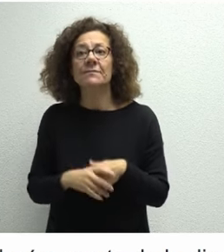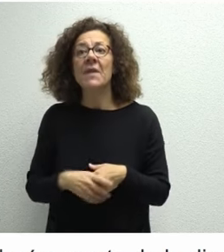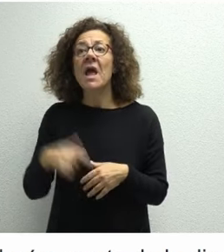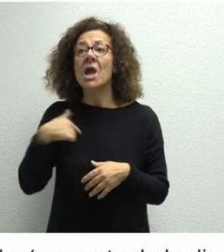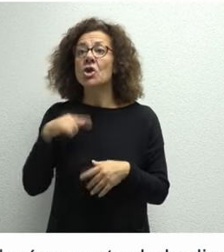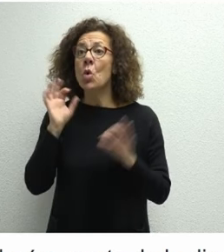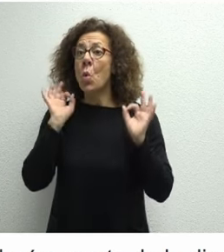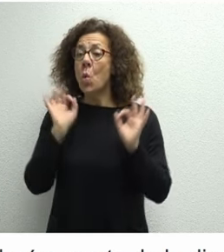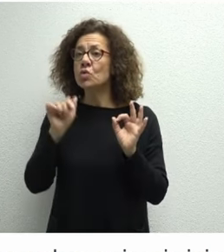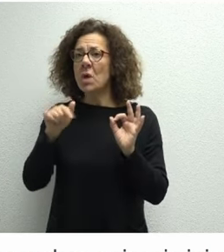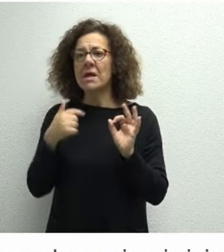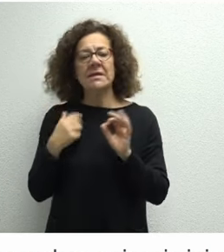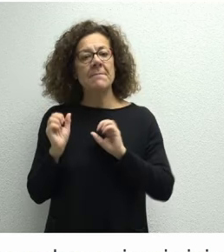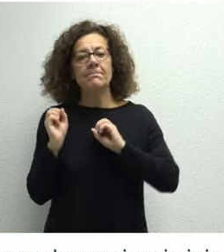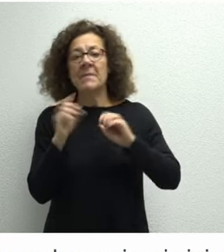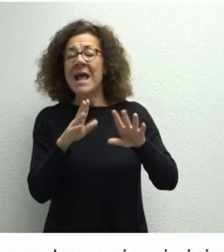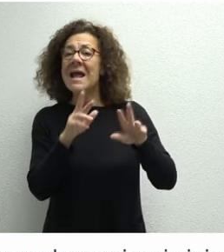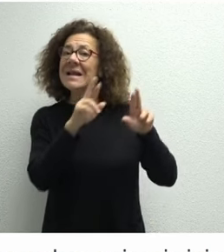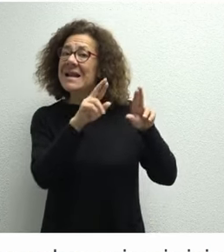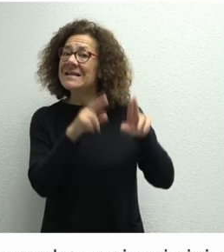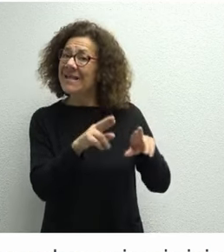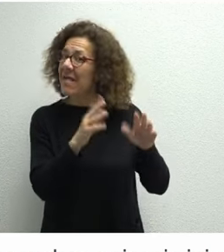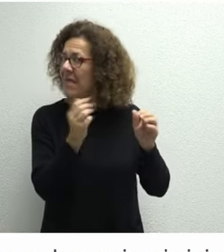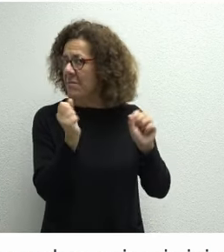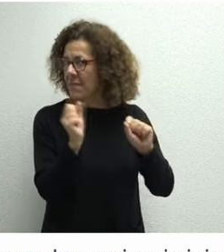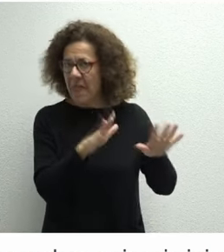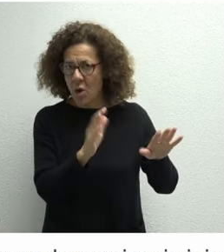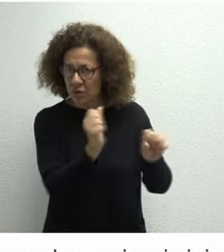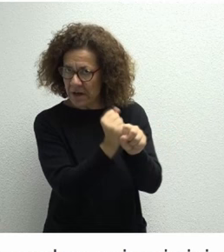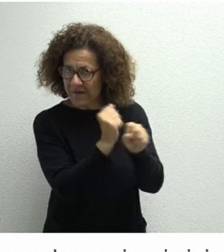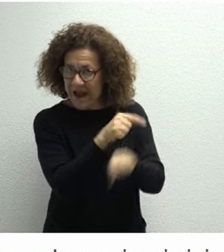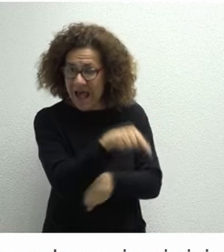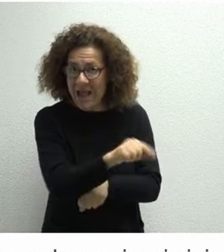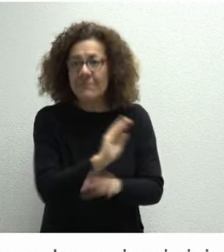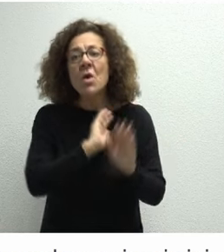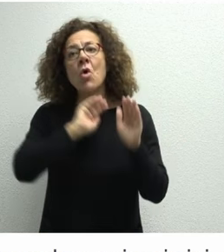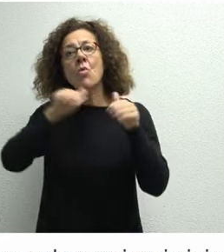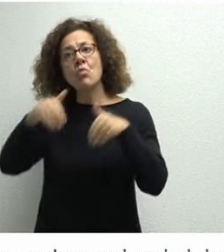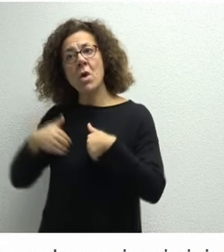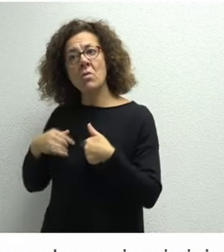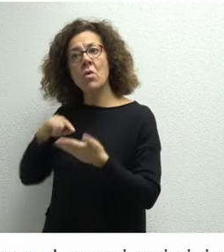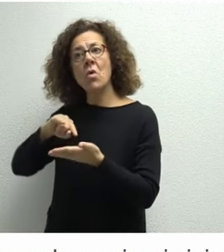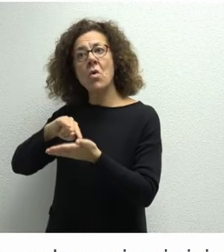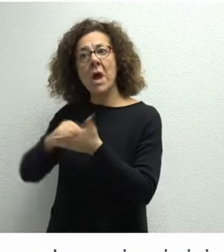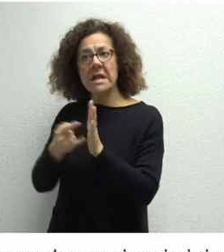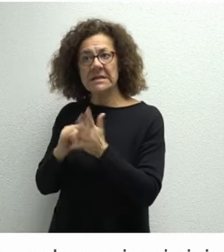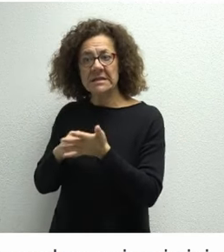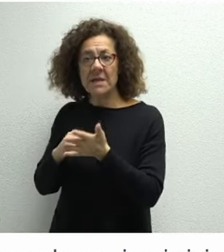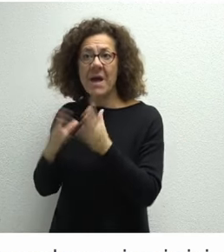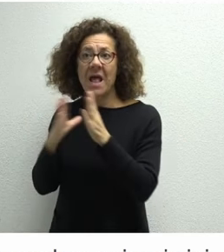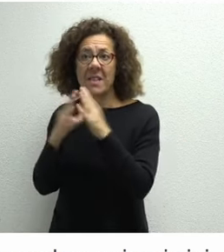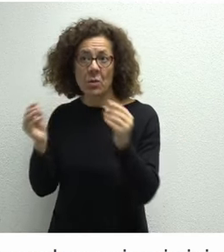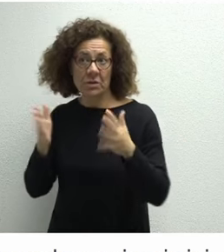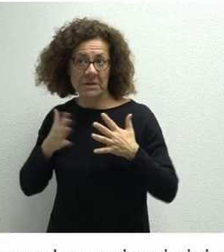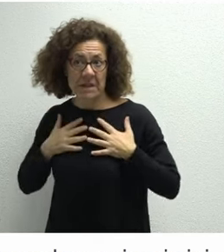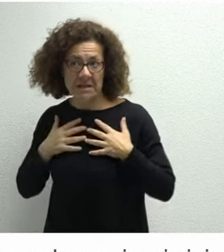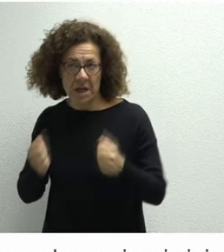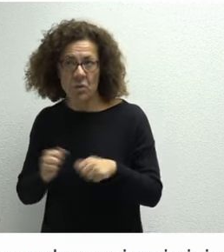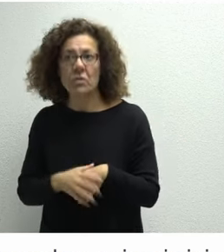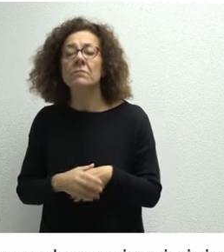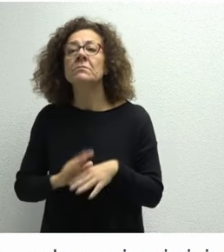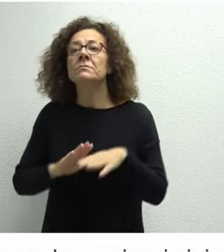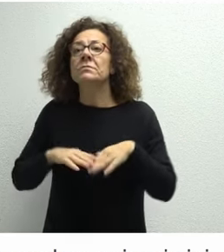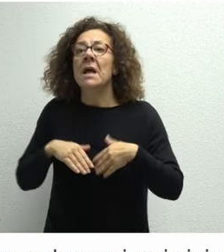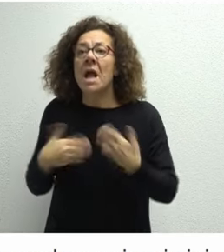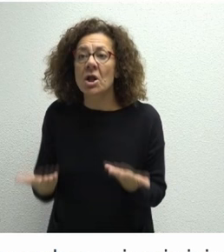ese momento dejo de trabajar en esta residencia como os hablaba y vuelvo al sistema eh andaluz de salud y entonces